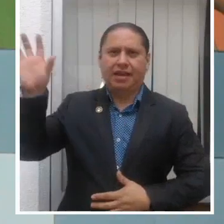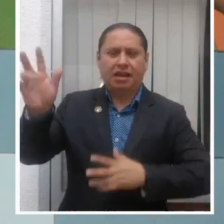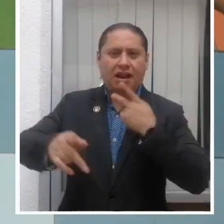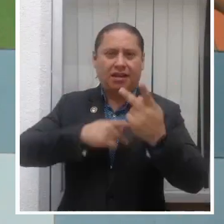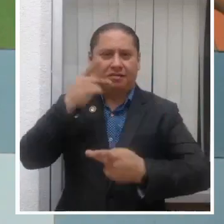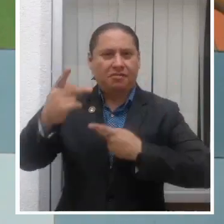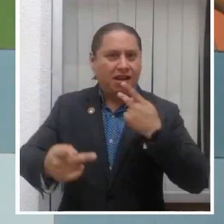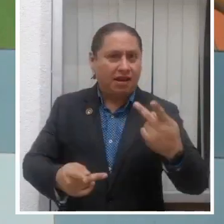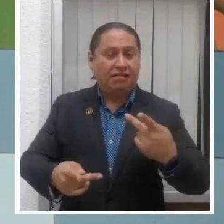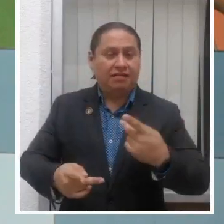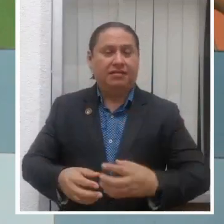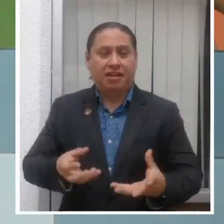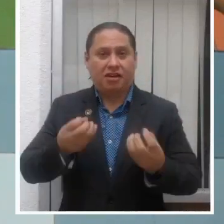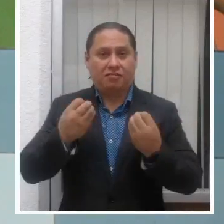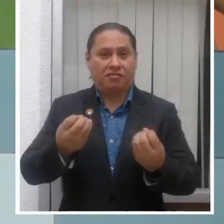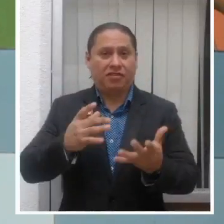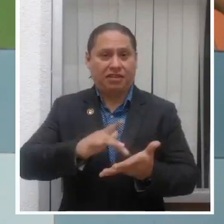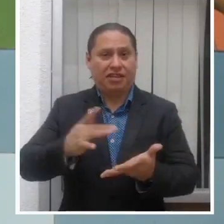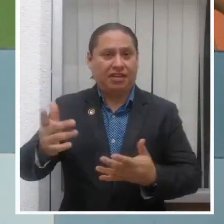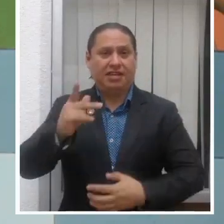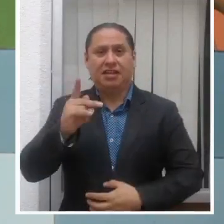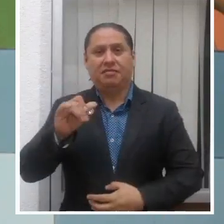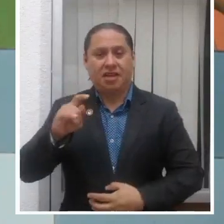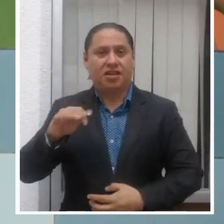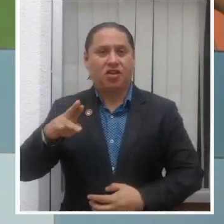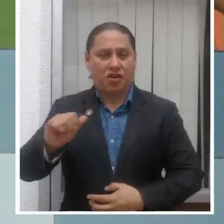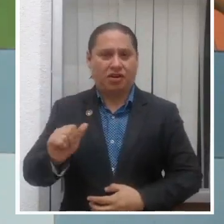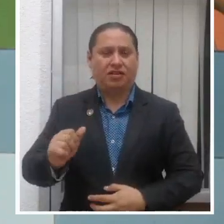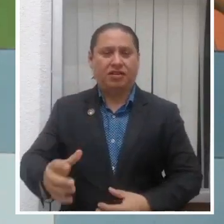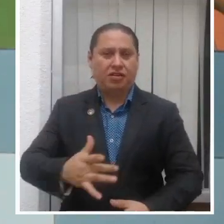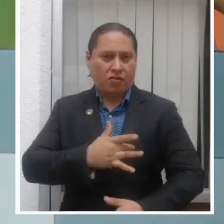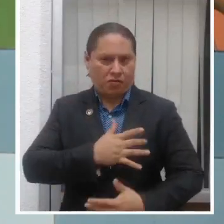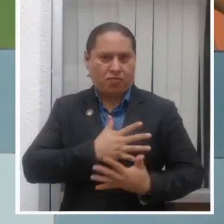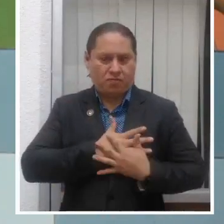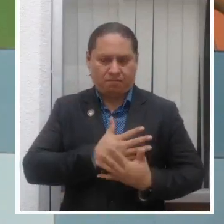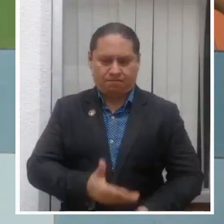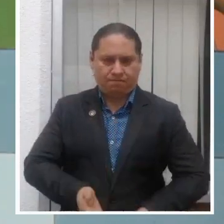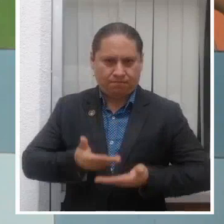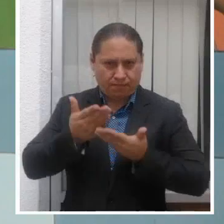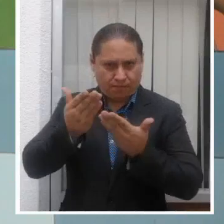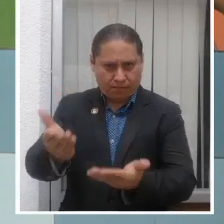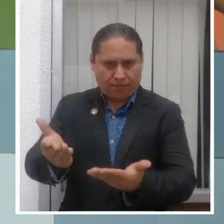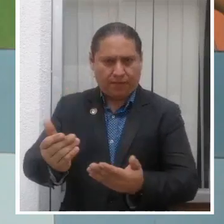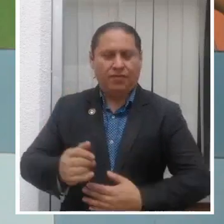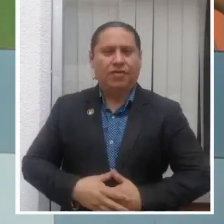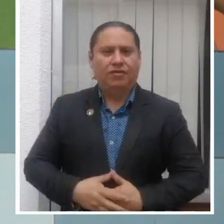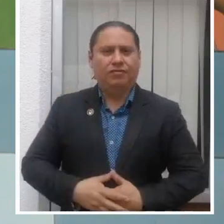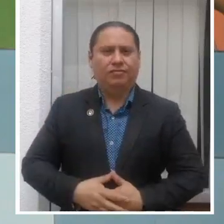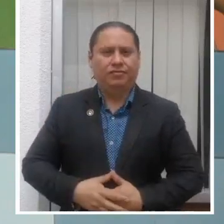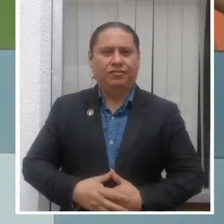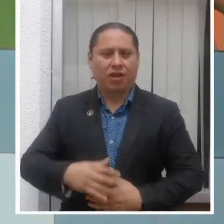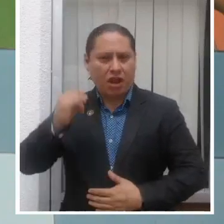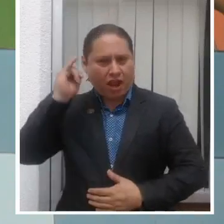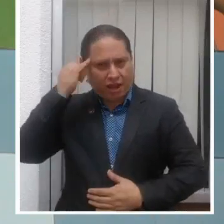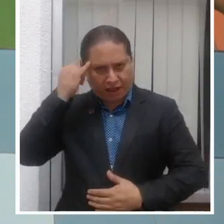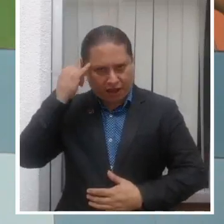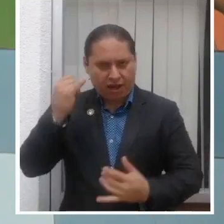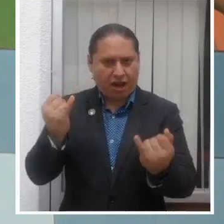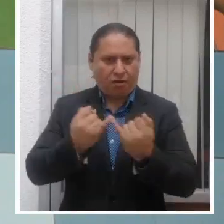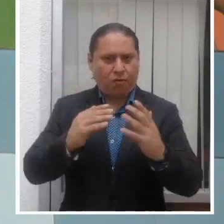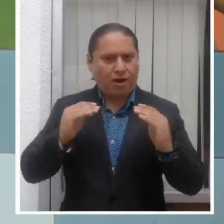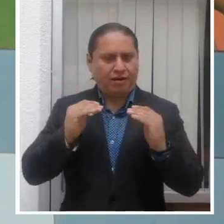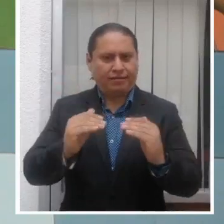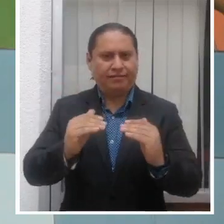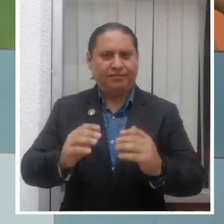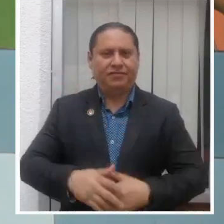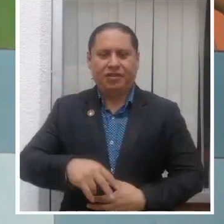palabras. Pues muchísimas gracias, Petrona, de verdad, de corazón te lo digo como indígena chol,